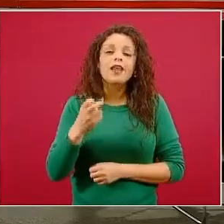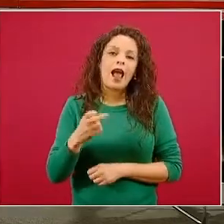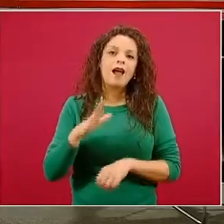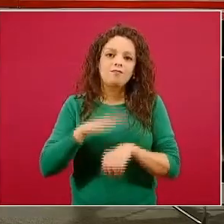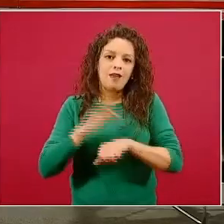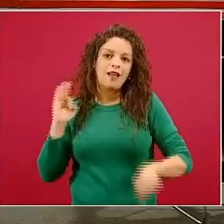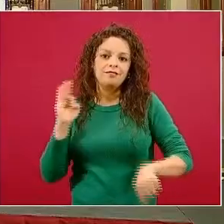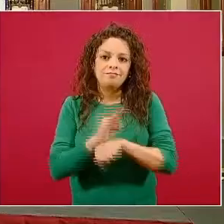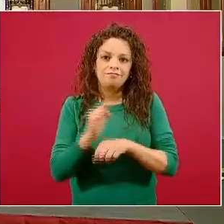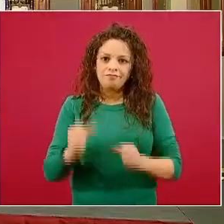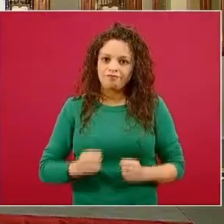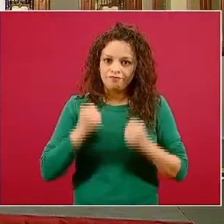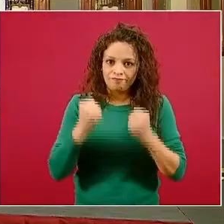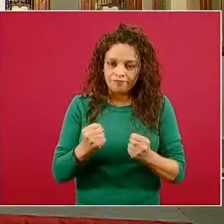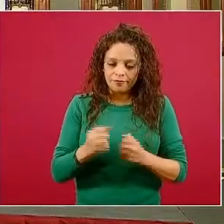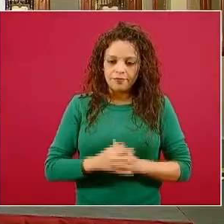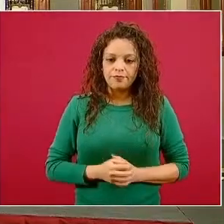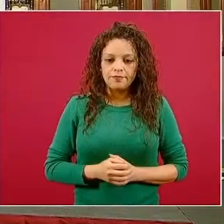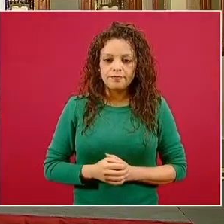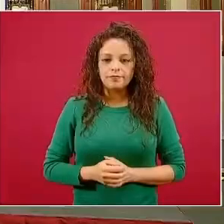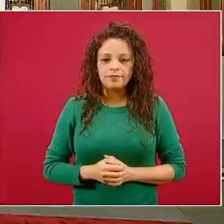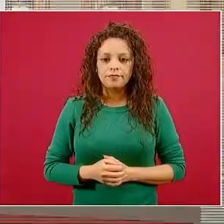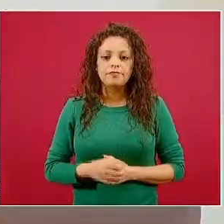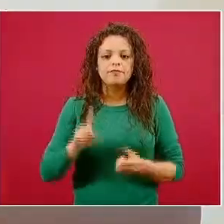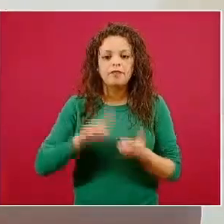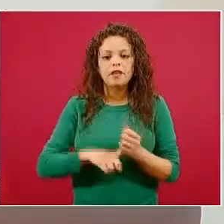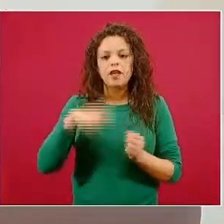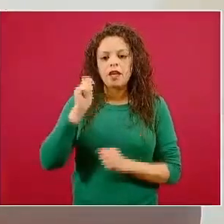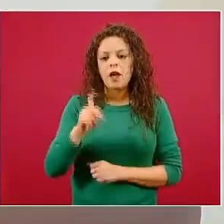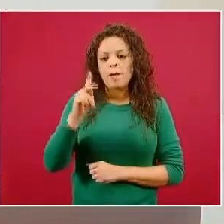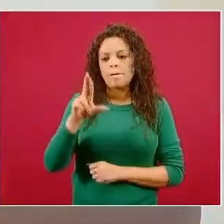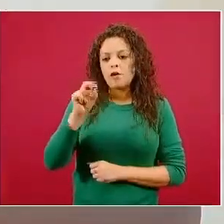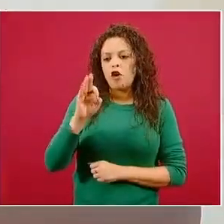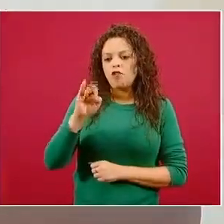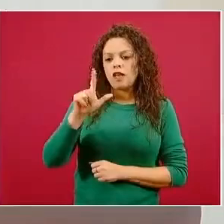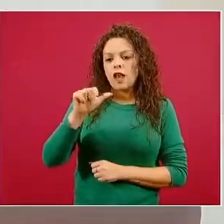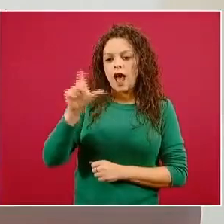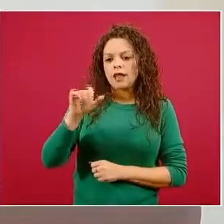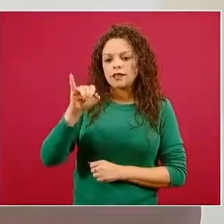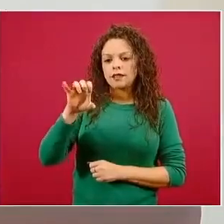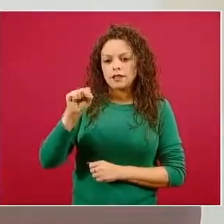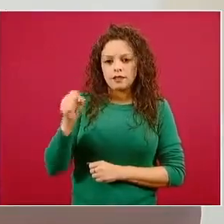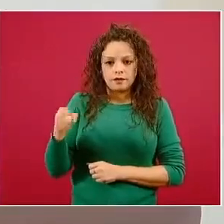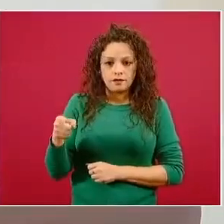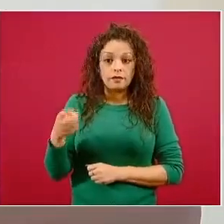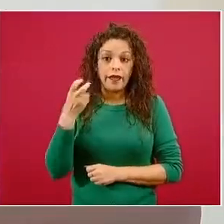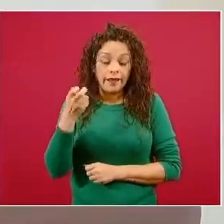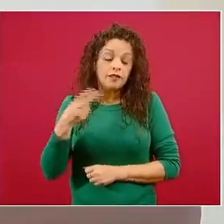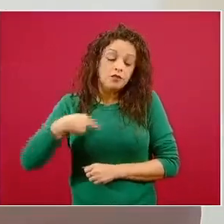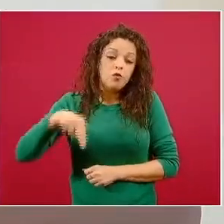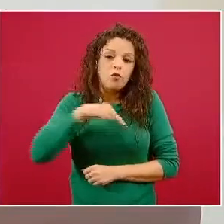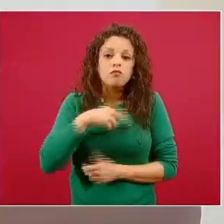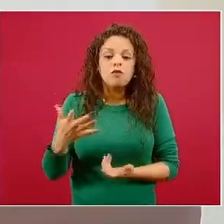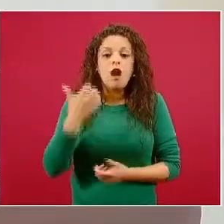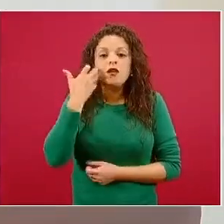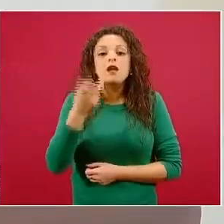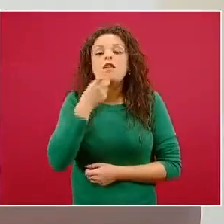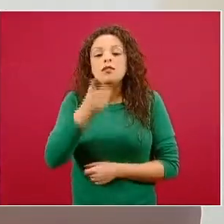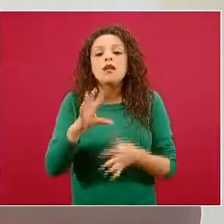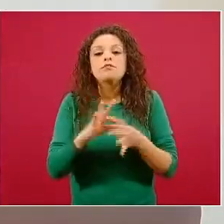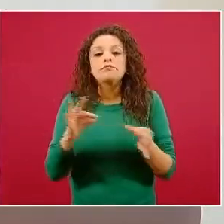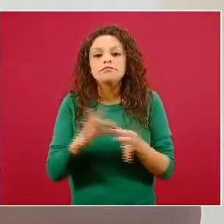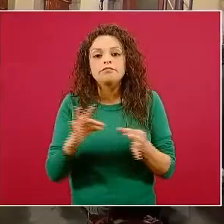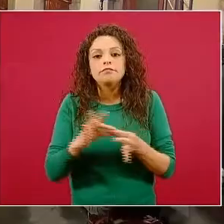se tiene ya esta parte de la profilaxis preexposición. Entonces, lo que queremos mencionar es